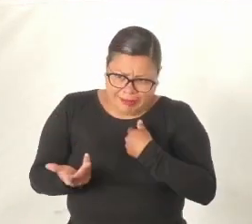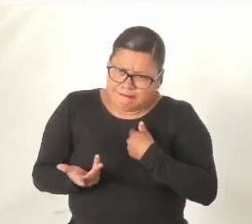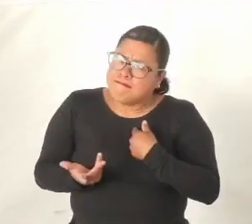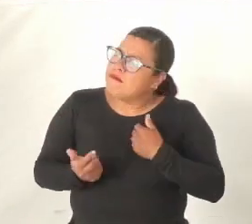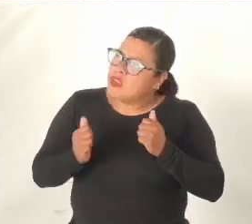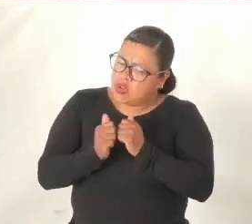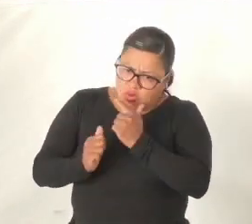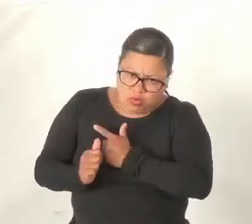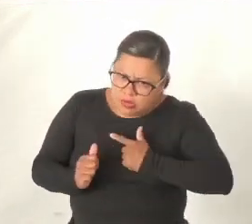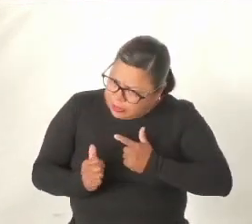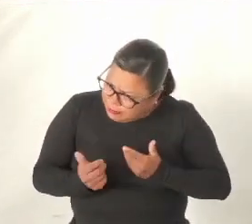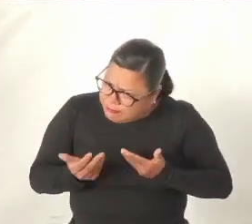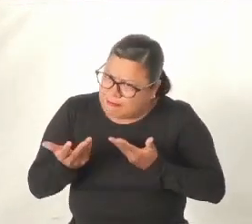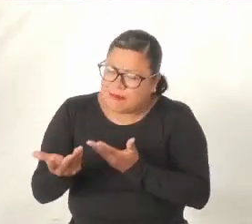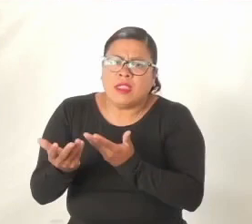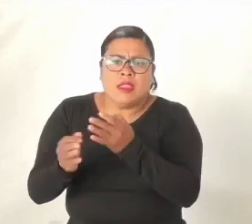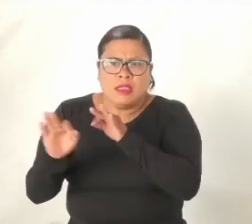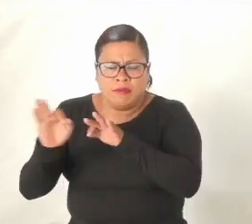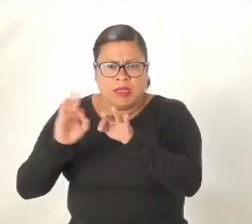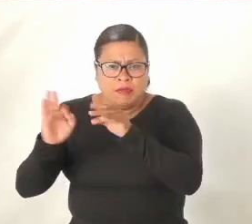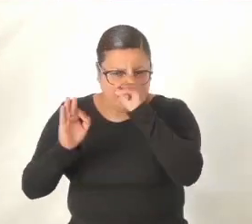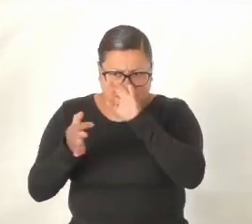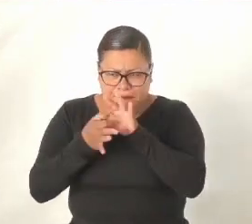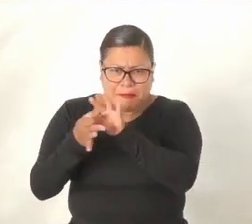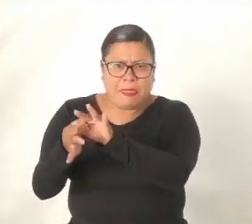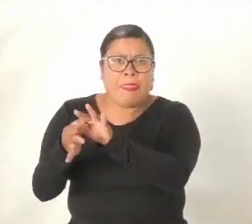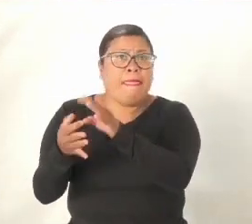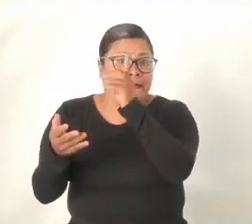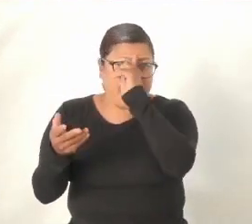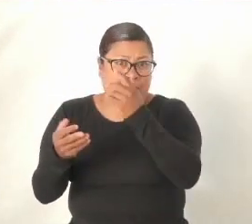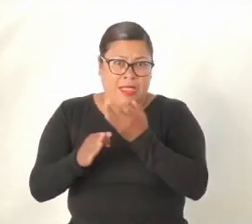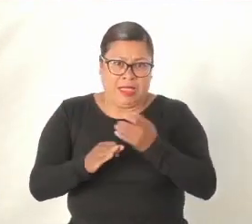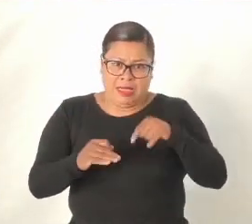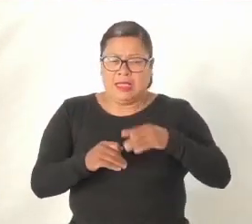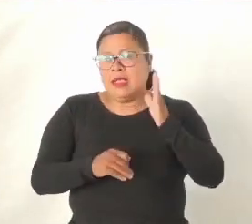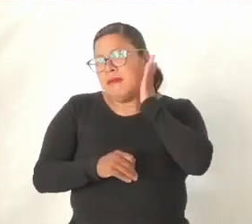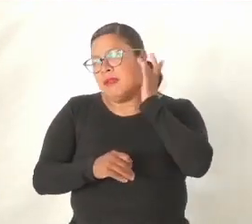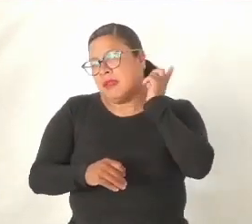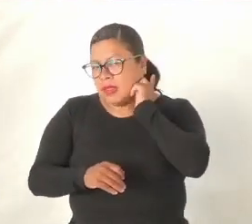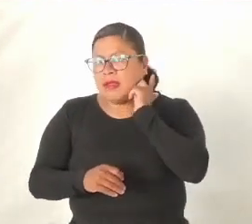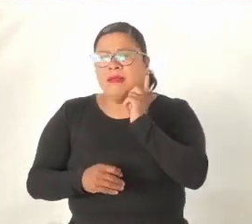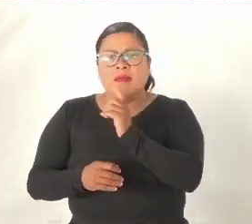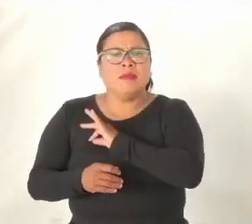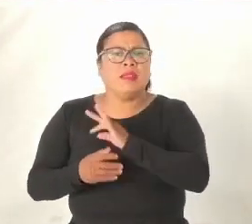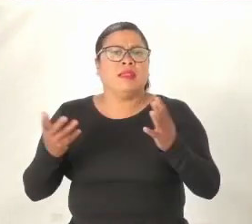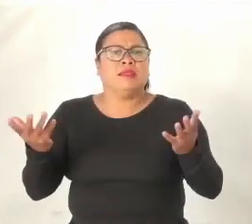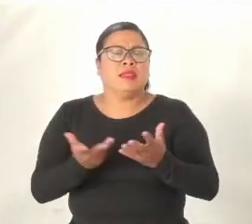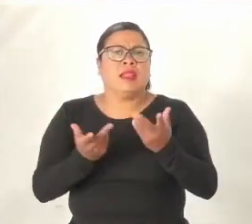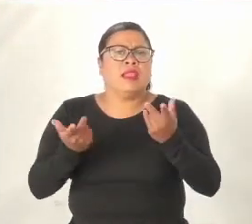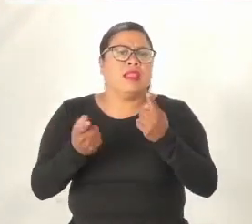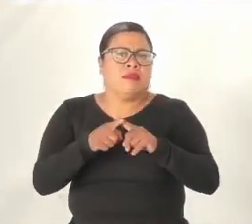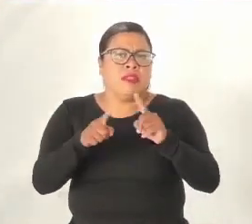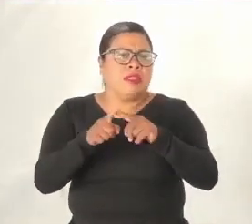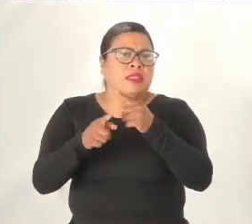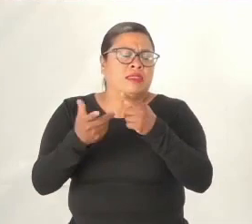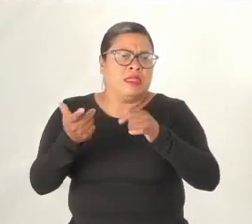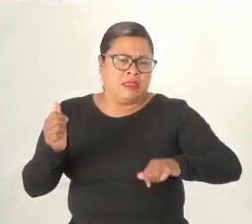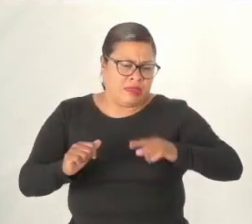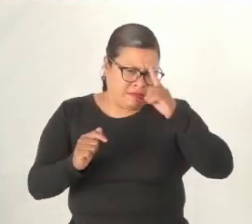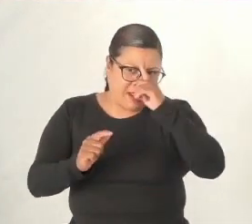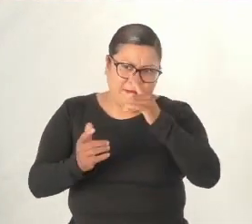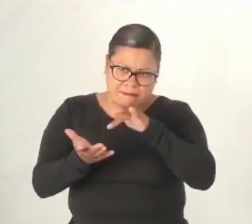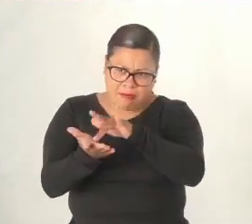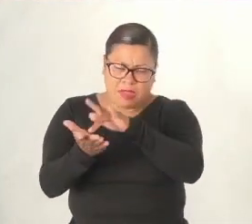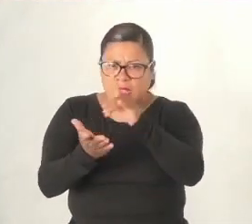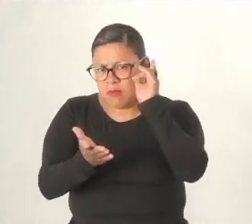compromiso y disposición para que desde este congreso se realicen las acciones necesarias en pro de las mujeres